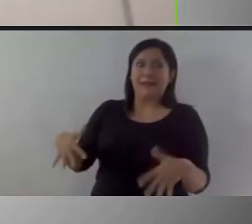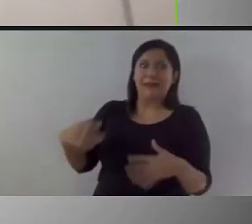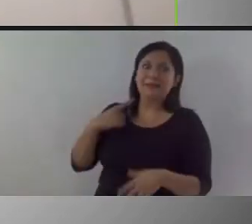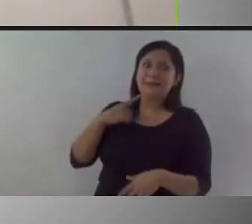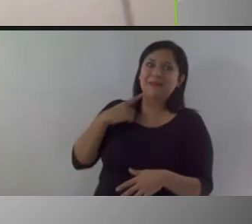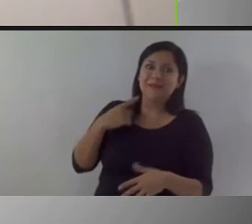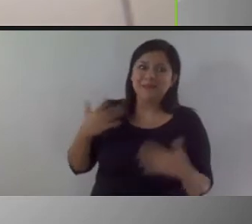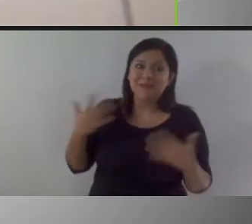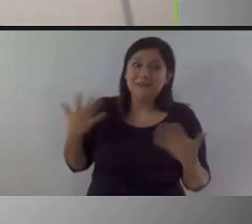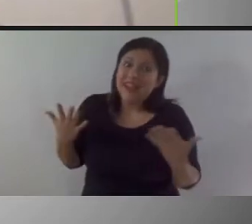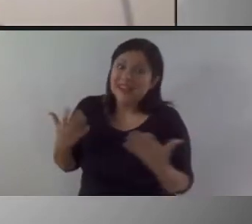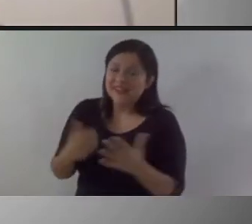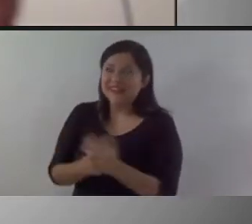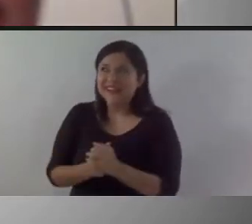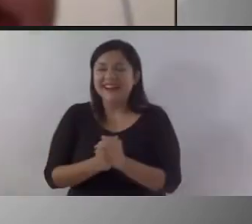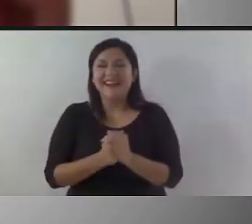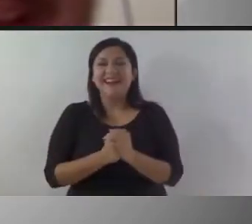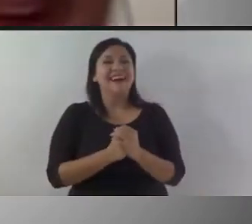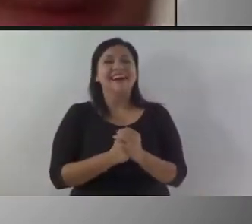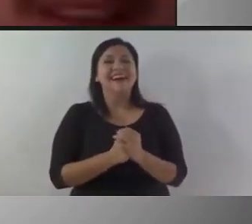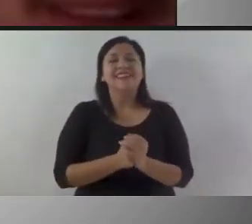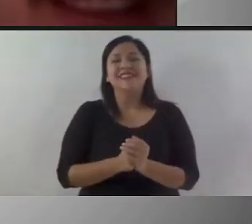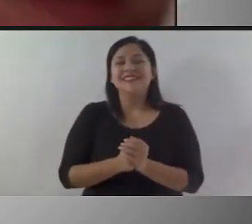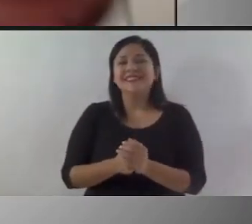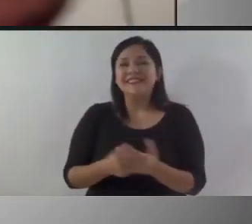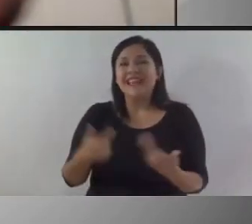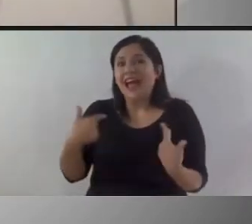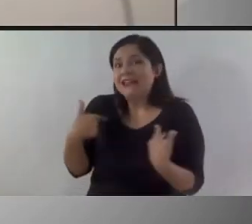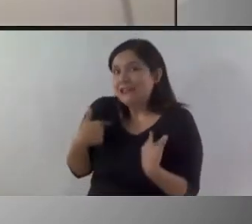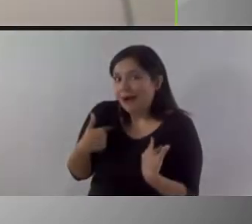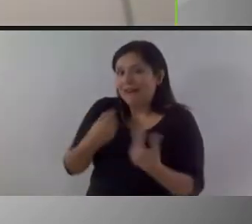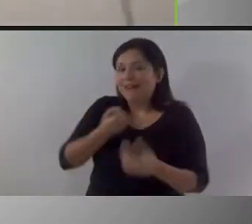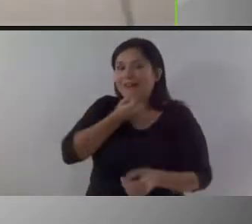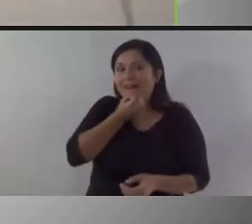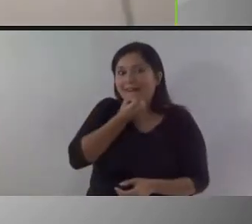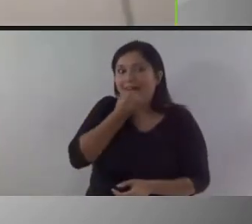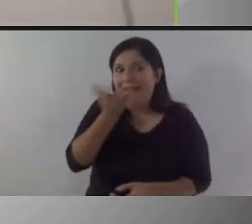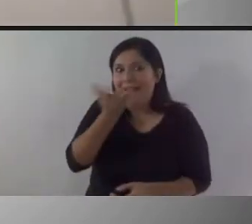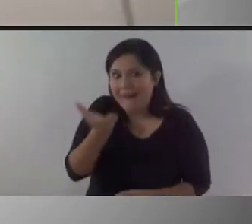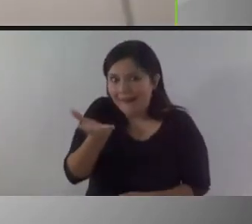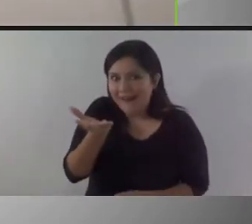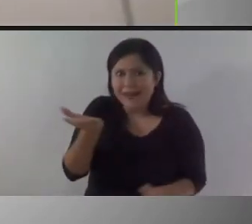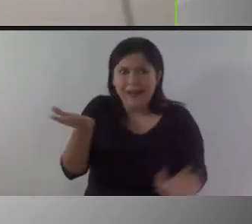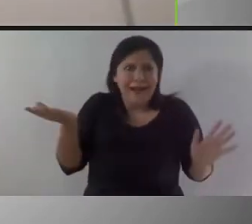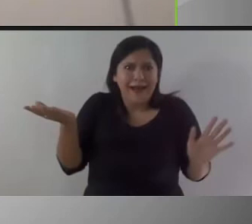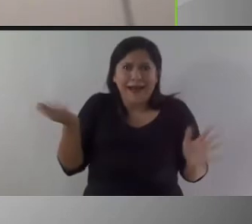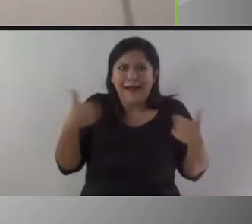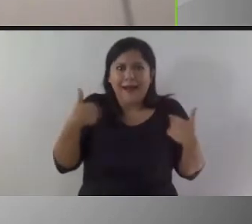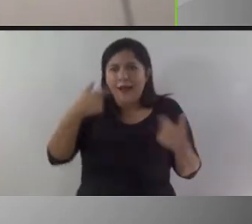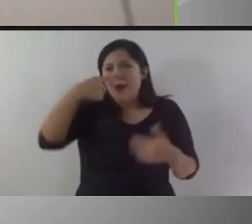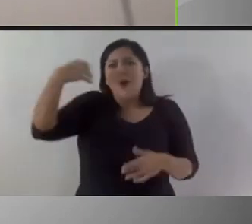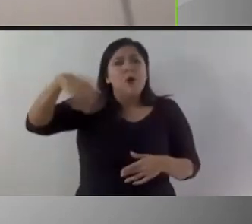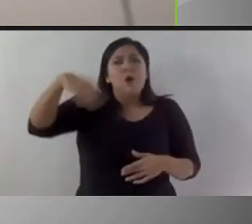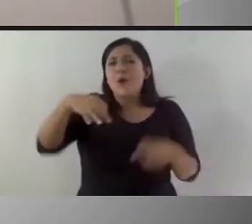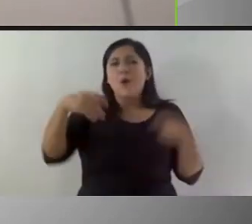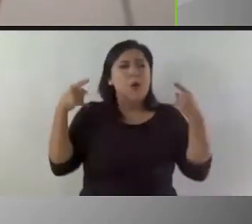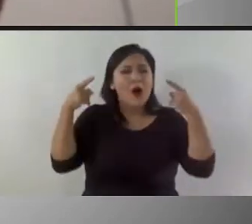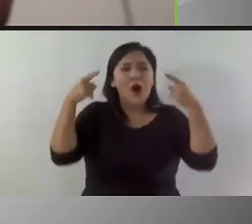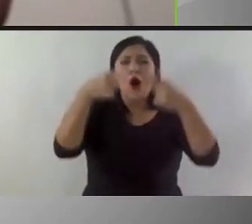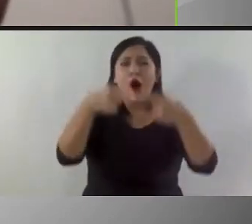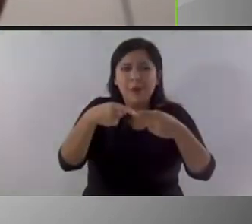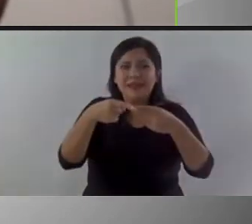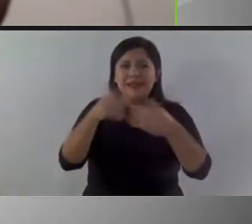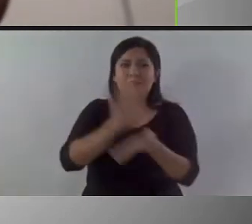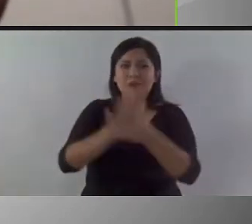Eso, bueno, yo tengo que confesar que mi único objetivo cuando se